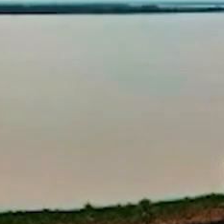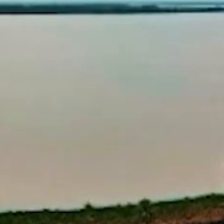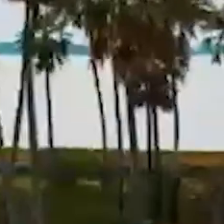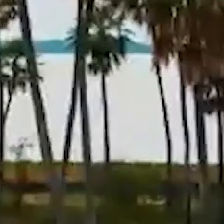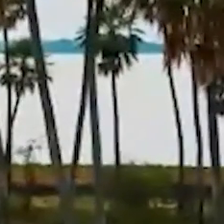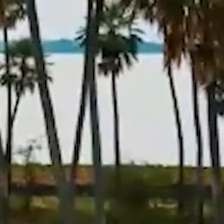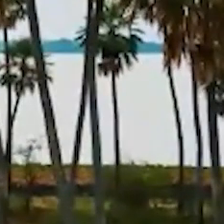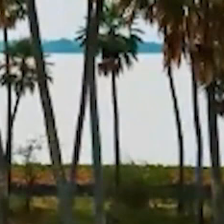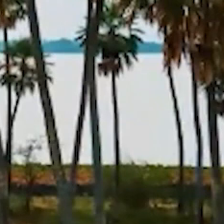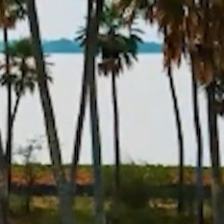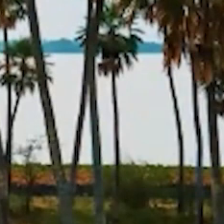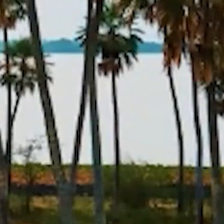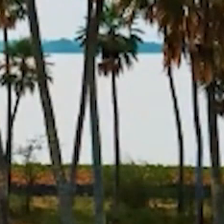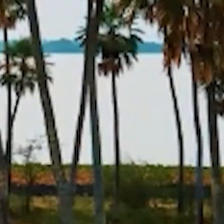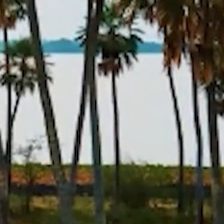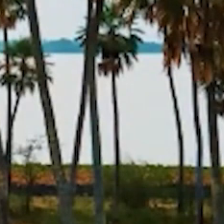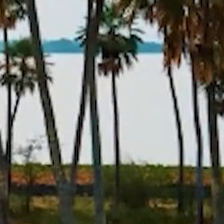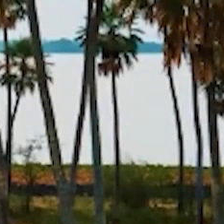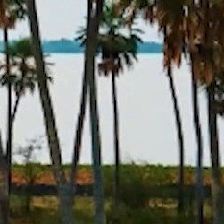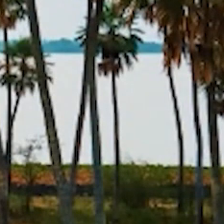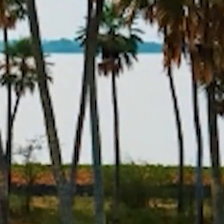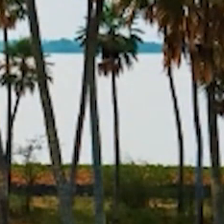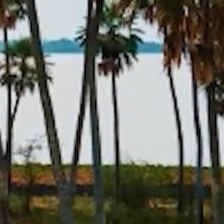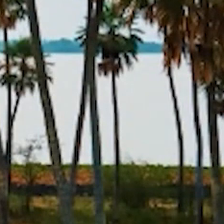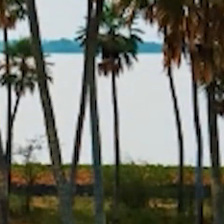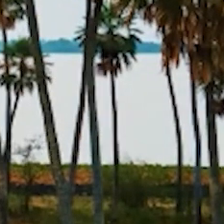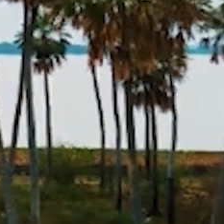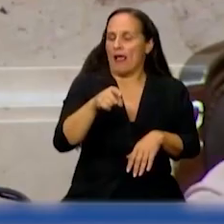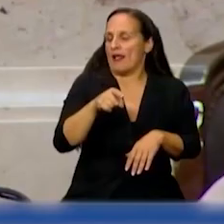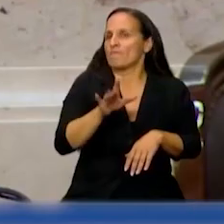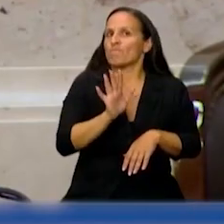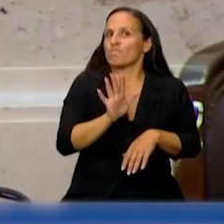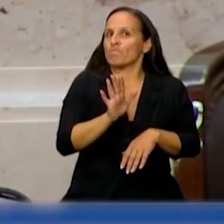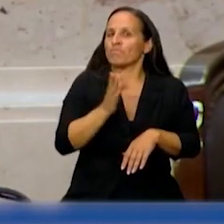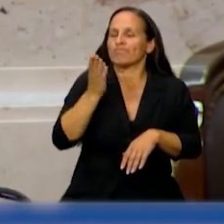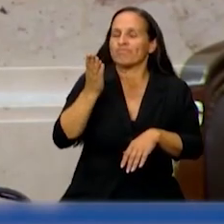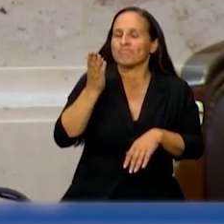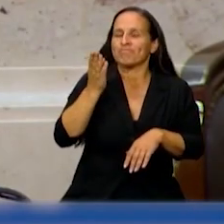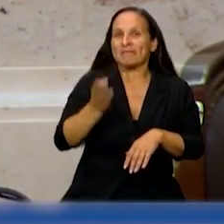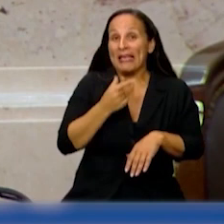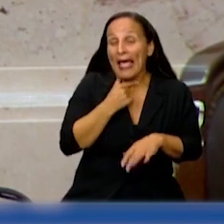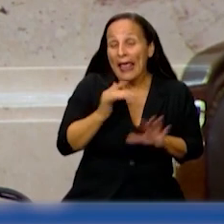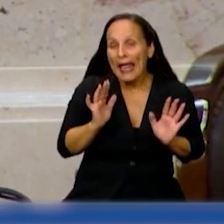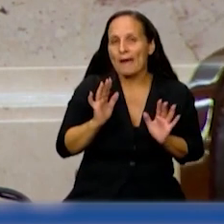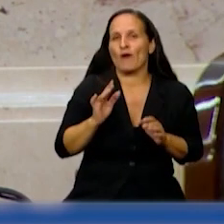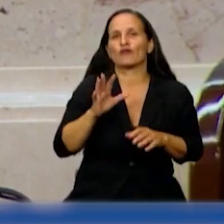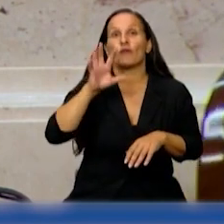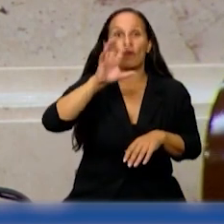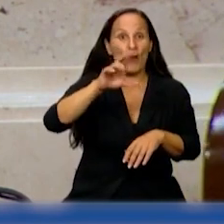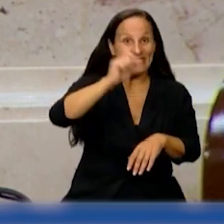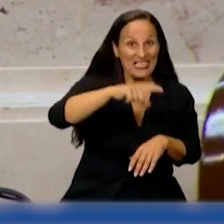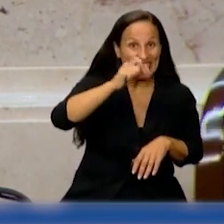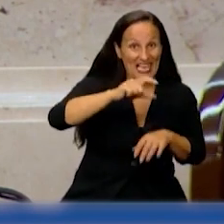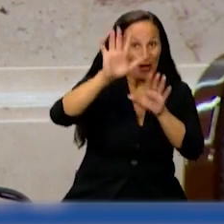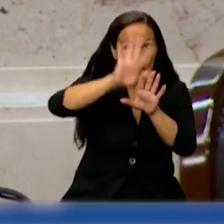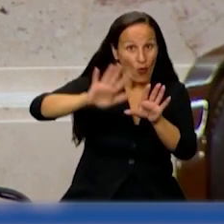espacios políticos. Y tenemos la ambición de que el 20% de la provincia del